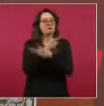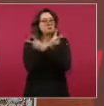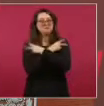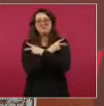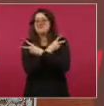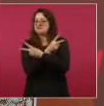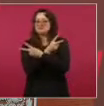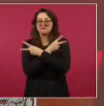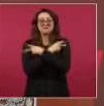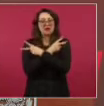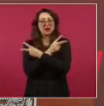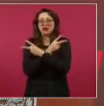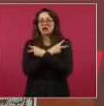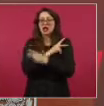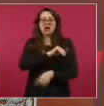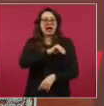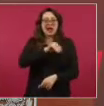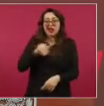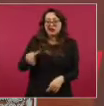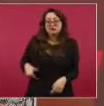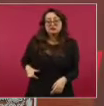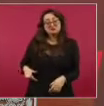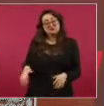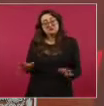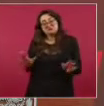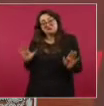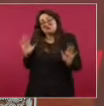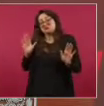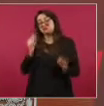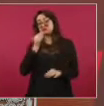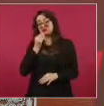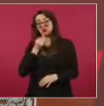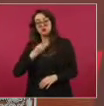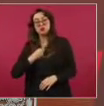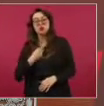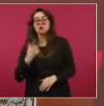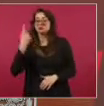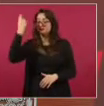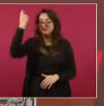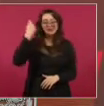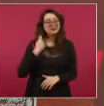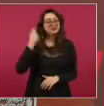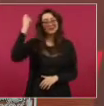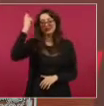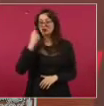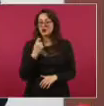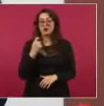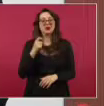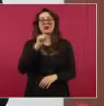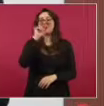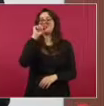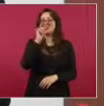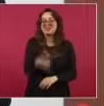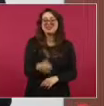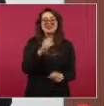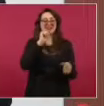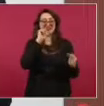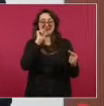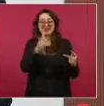vacaciones, indemnización por accidentes de trabajo, no había pensiones, ni jubilación,